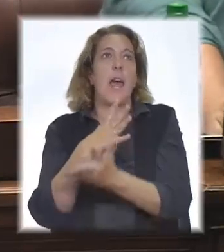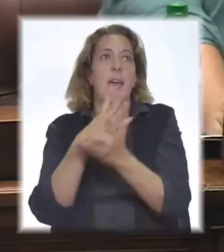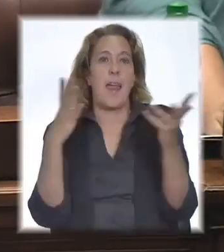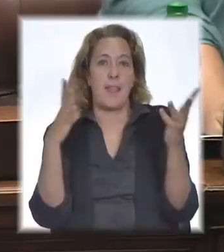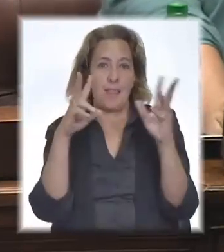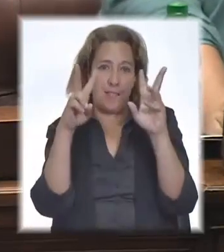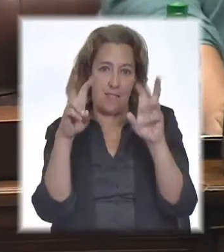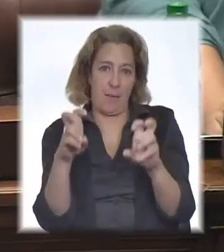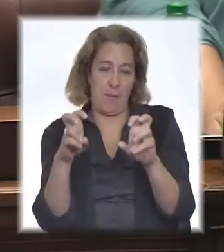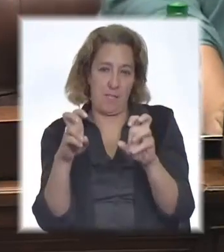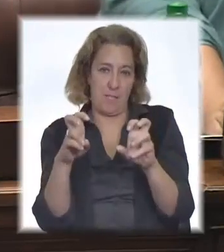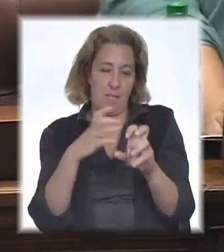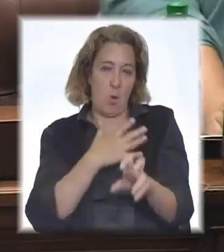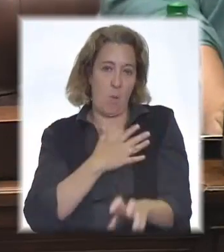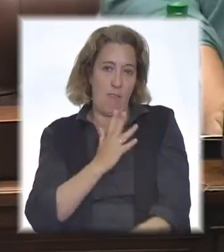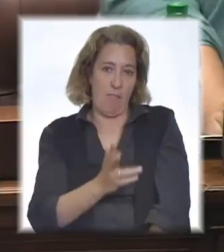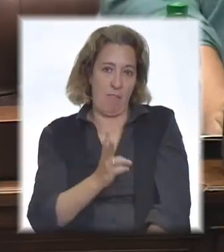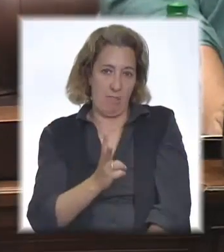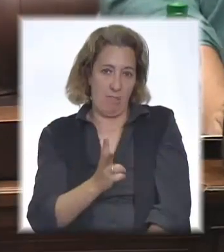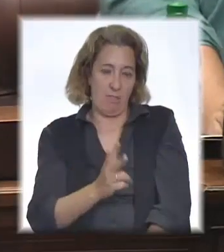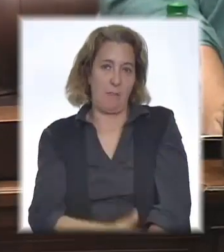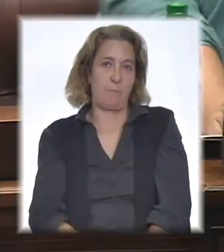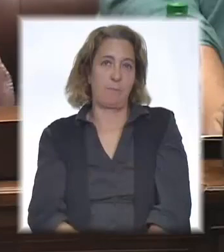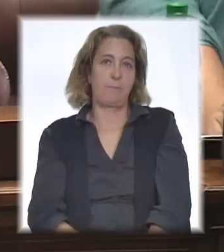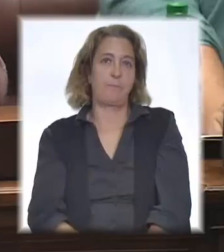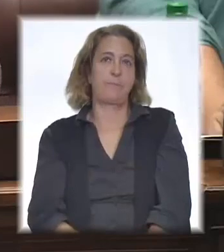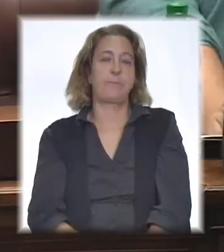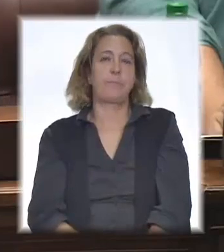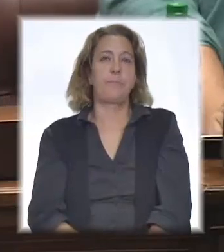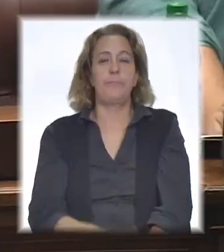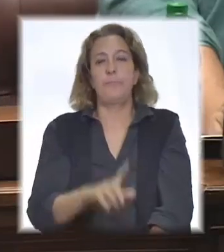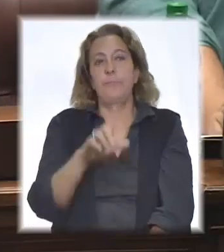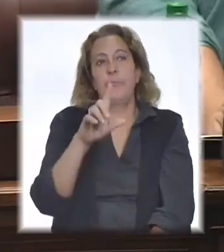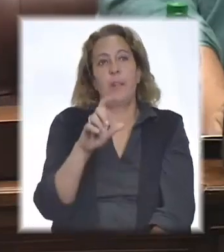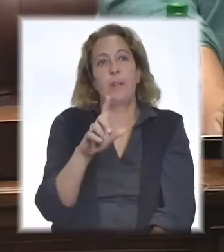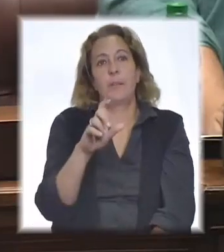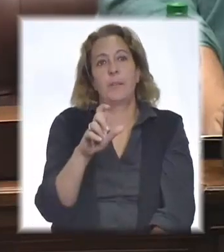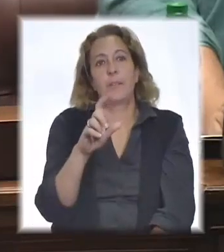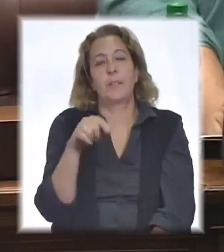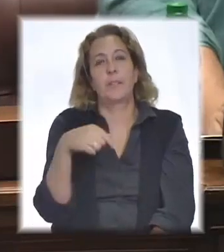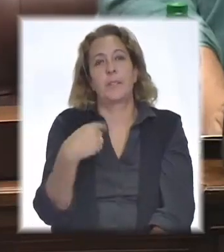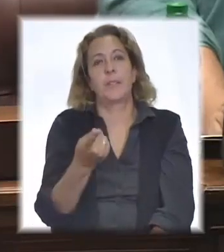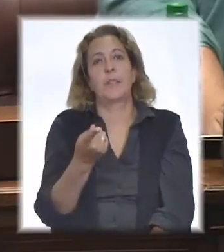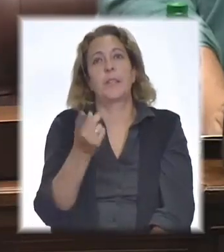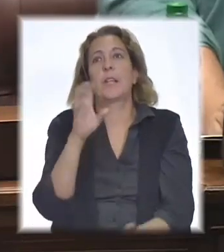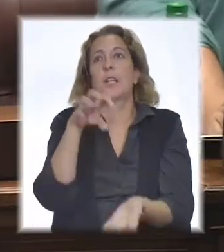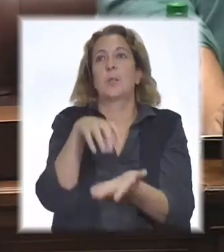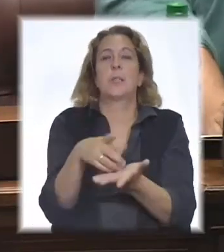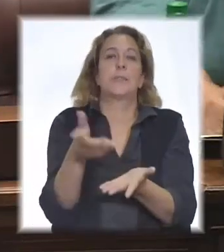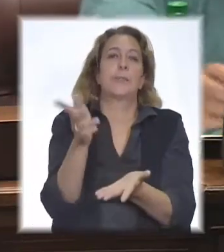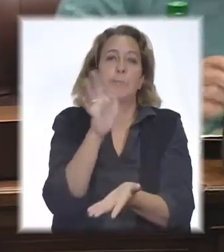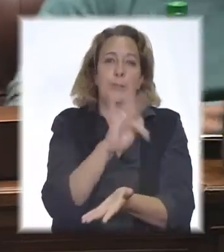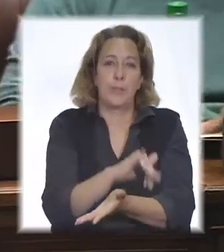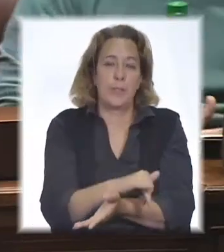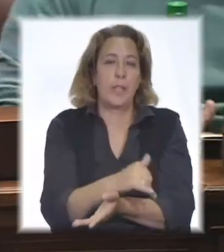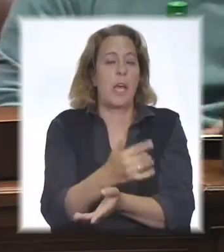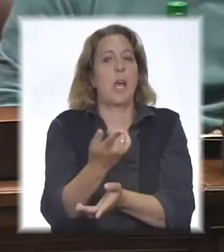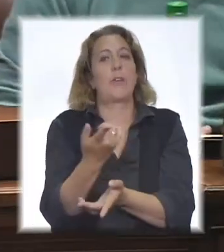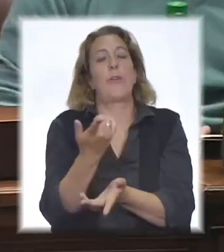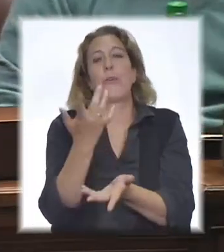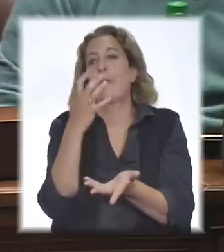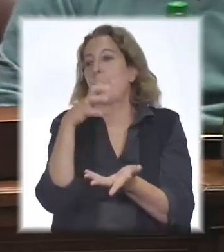de la humanidad obviamente desde el lugar de lo cotidiano desde el lugar de las